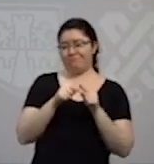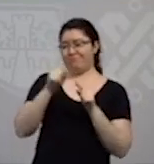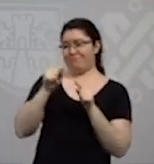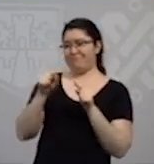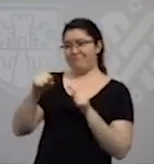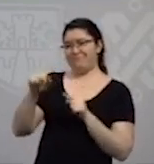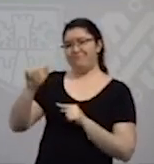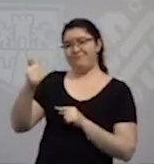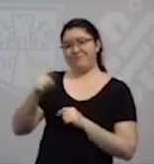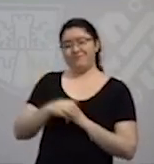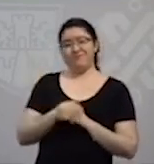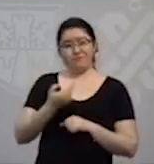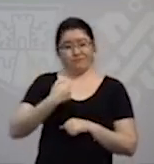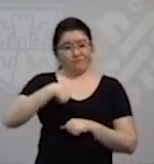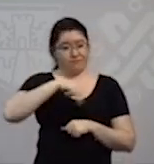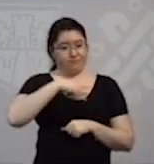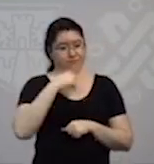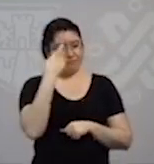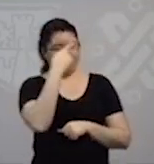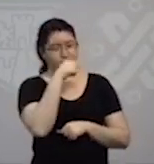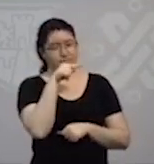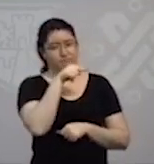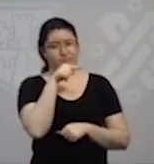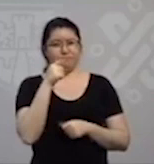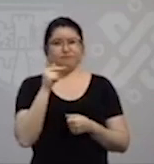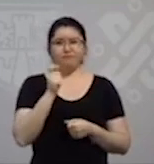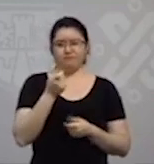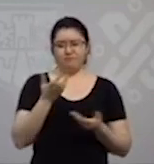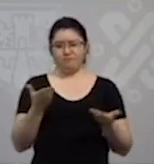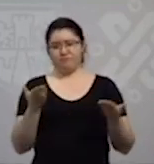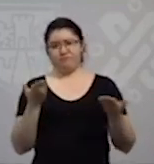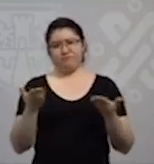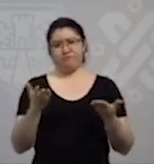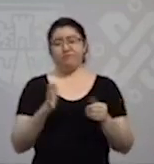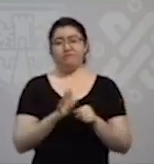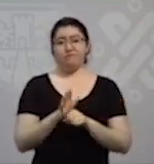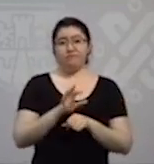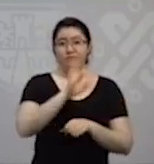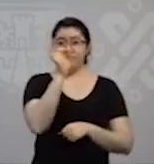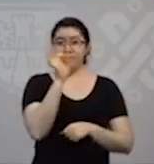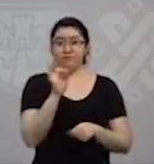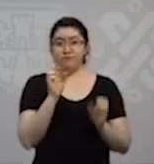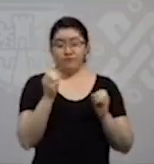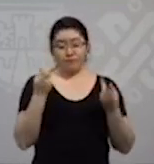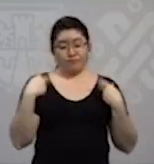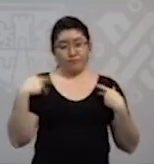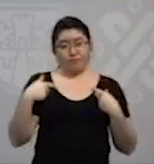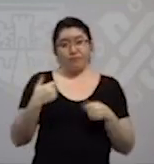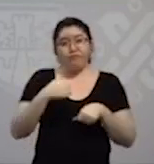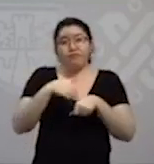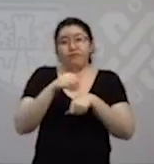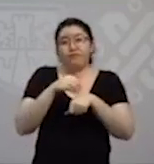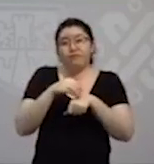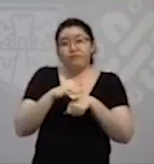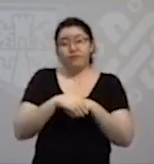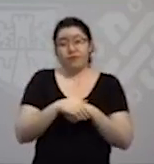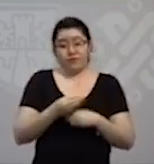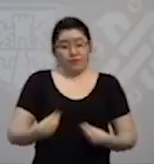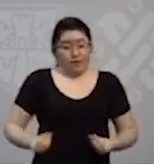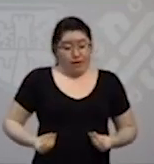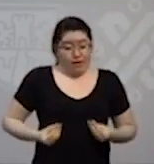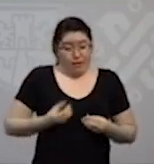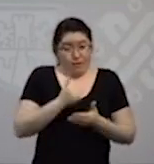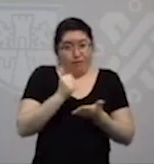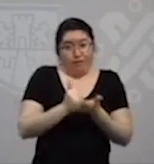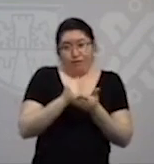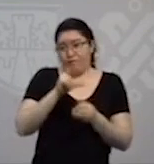gráficas, y lo que podemos ver aquí es que el porcentaje o el número de personas que no viven en la ciudad y que